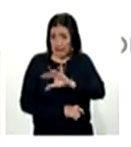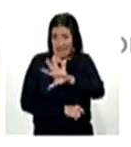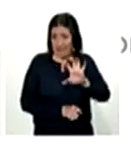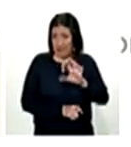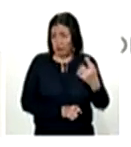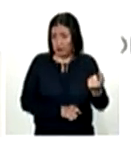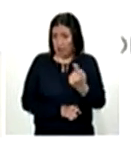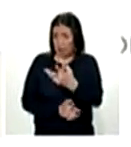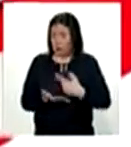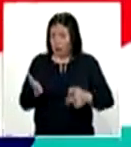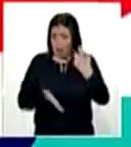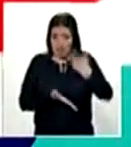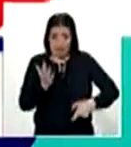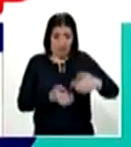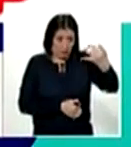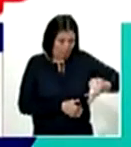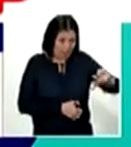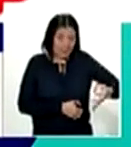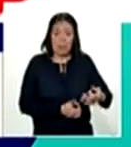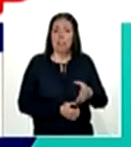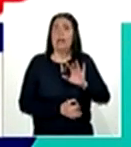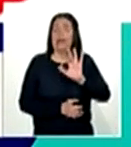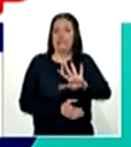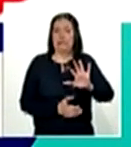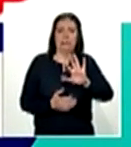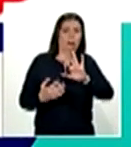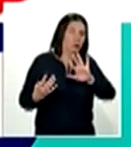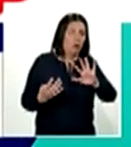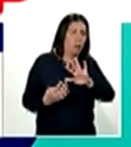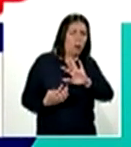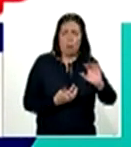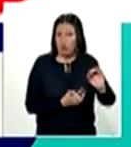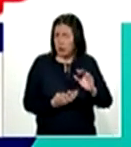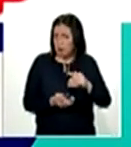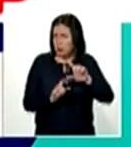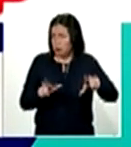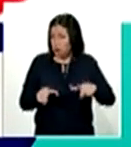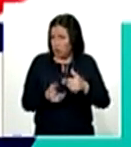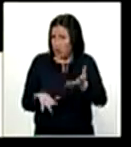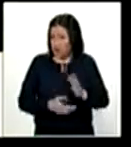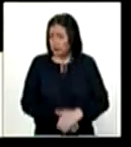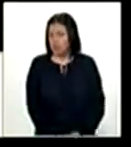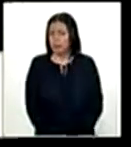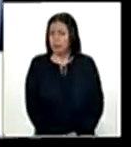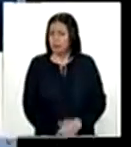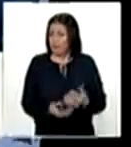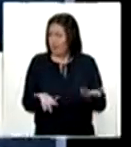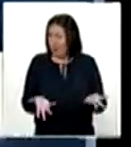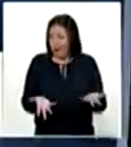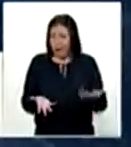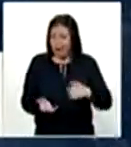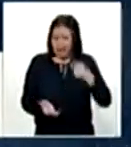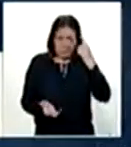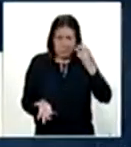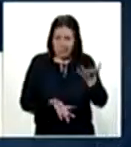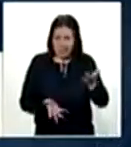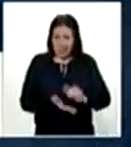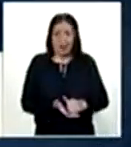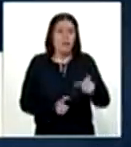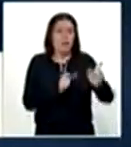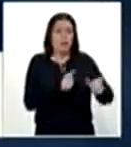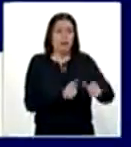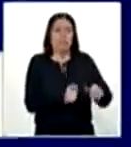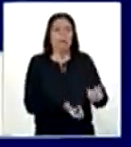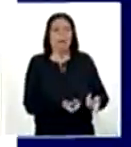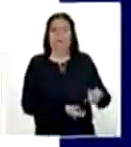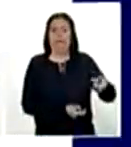una, cuando su precio es de 500 nuevos soles en ambas zonas. Y aunque parezca increíble, los revendedores han